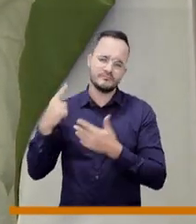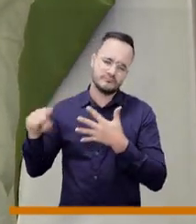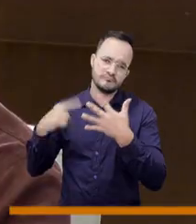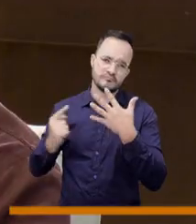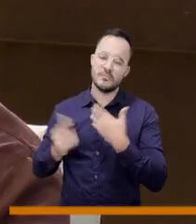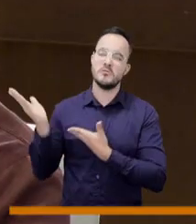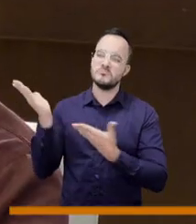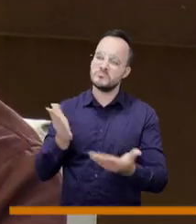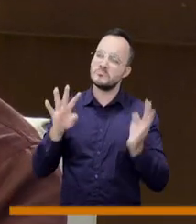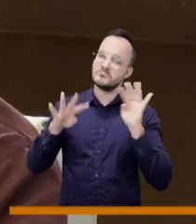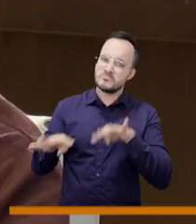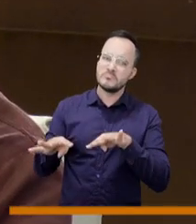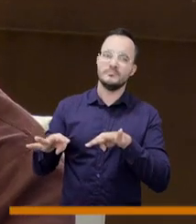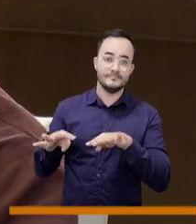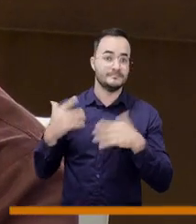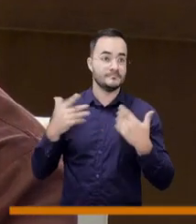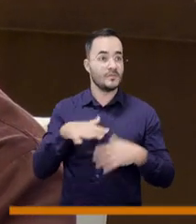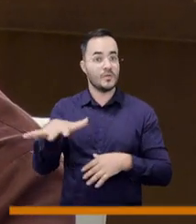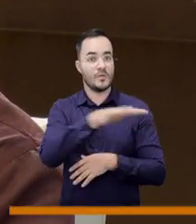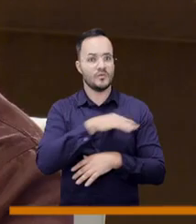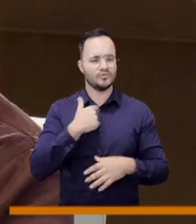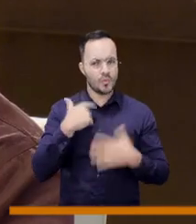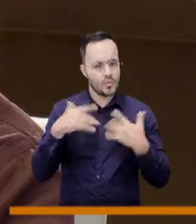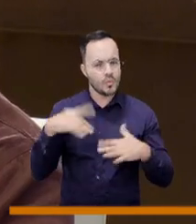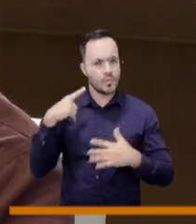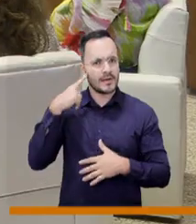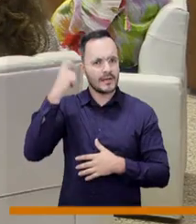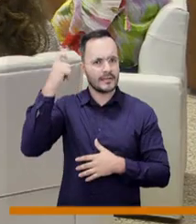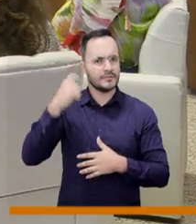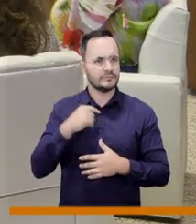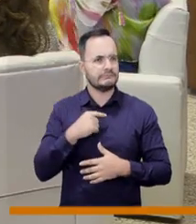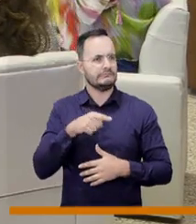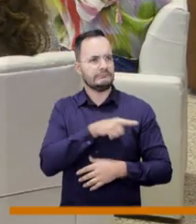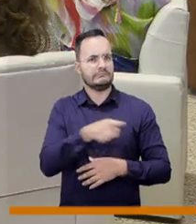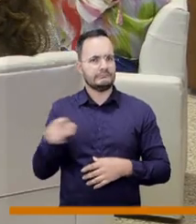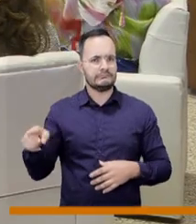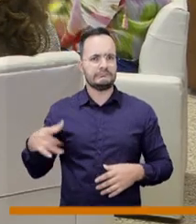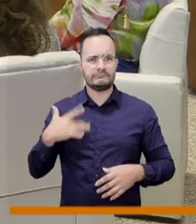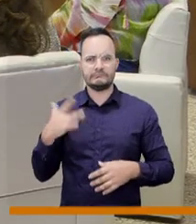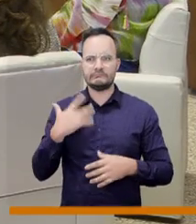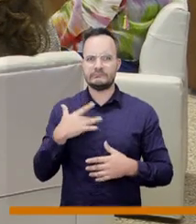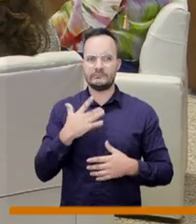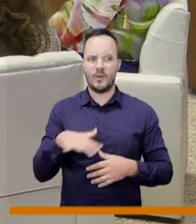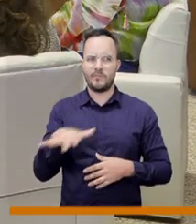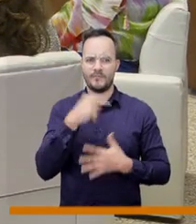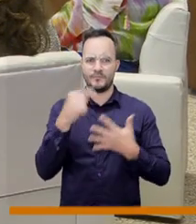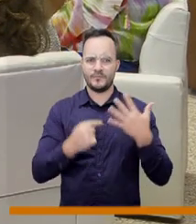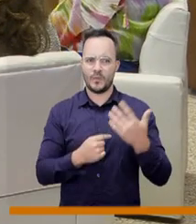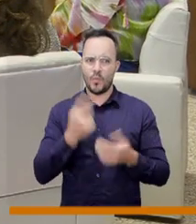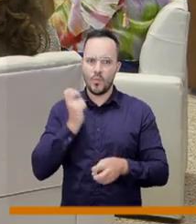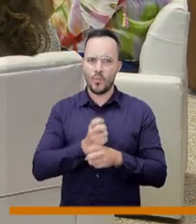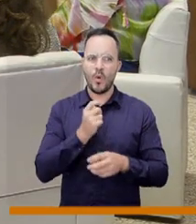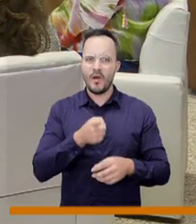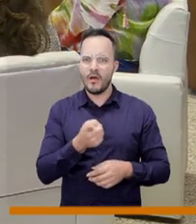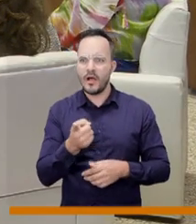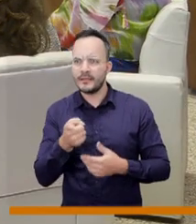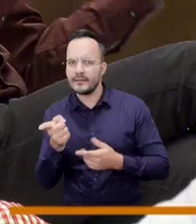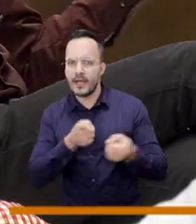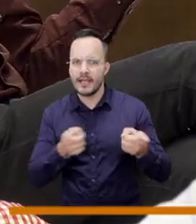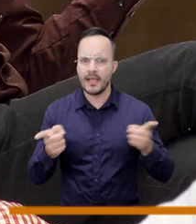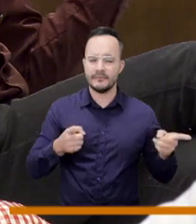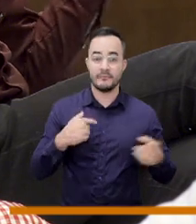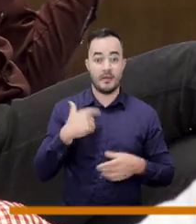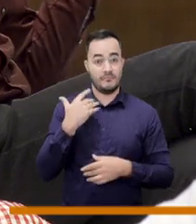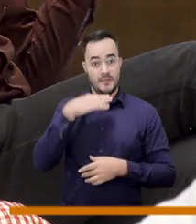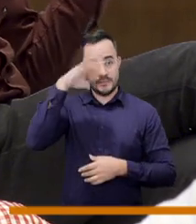que revisemos los grandes retos que tiene el sector, porque la danza en Medellín, tenemos muy buena danza,